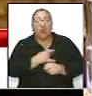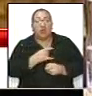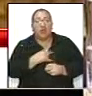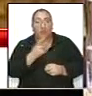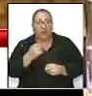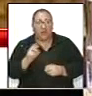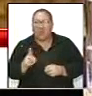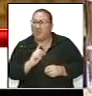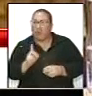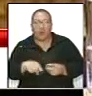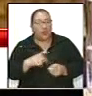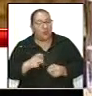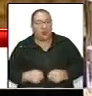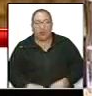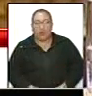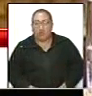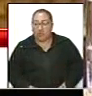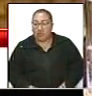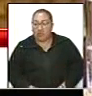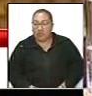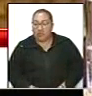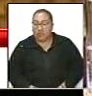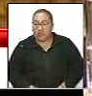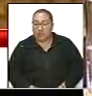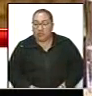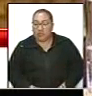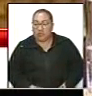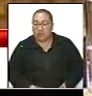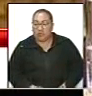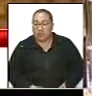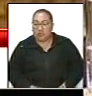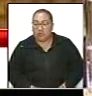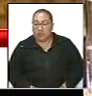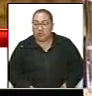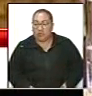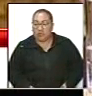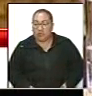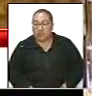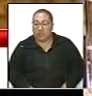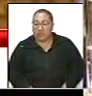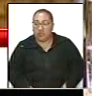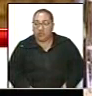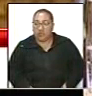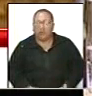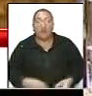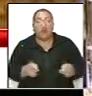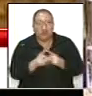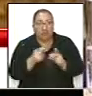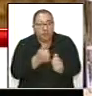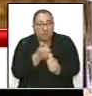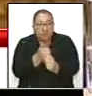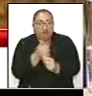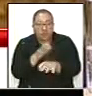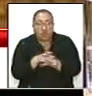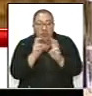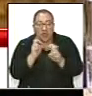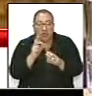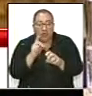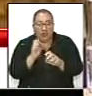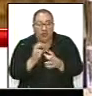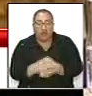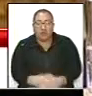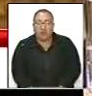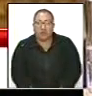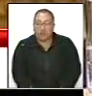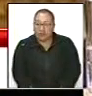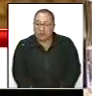nulidad. Al mismo tiempo, estamos siguiendo muy de cerca el caso de